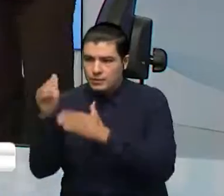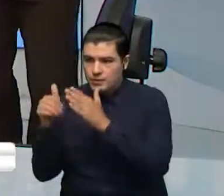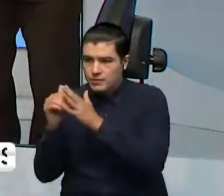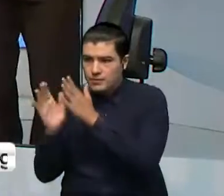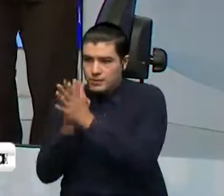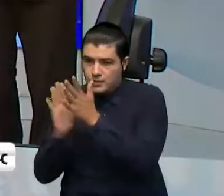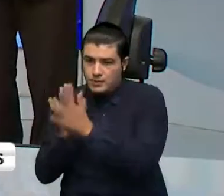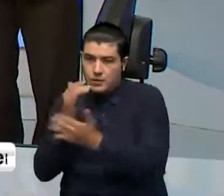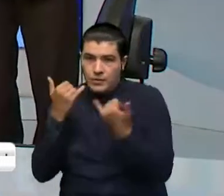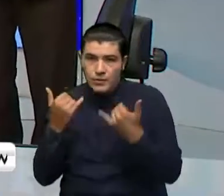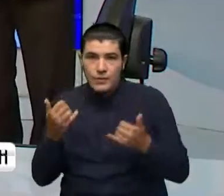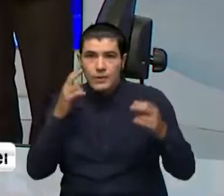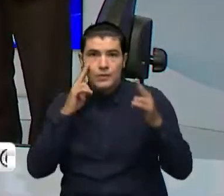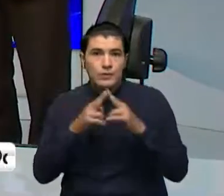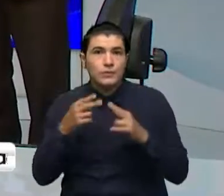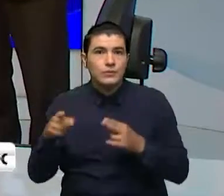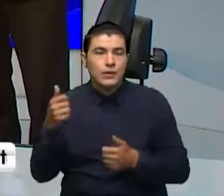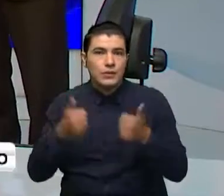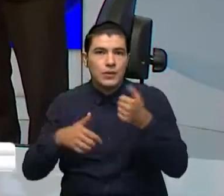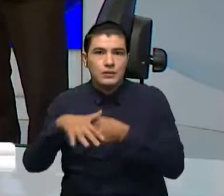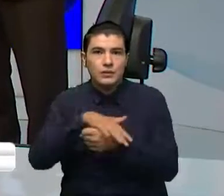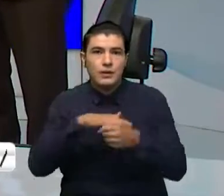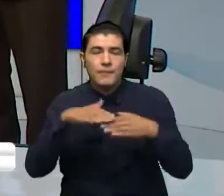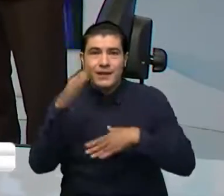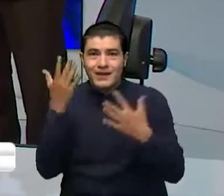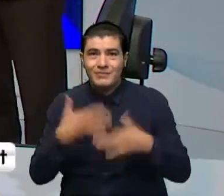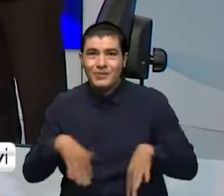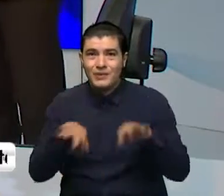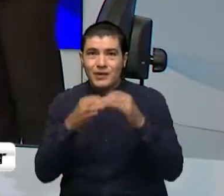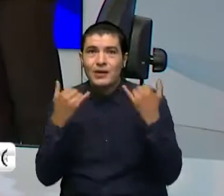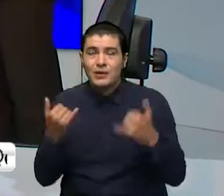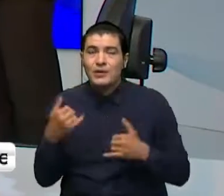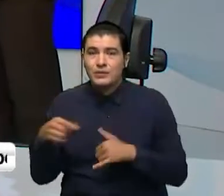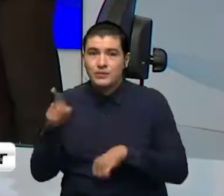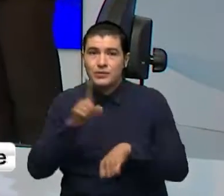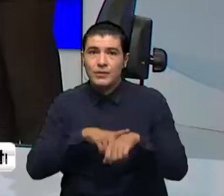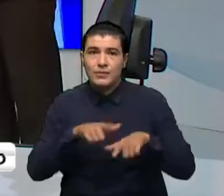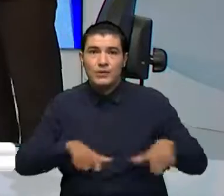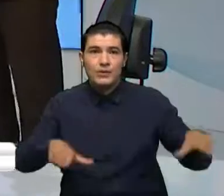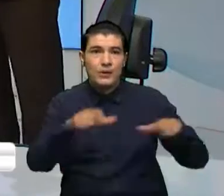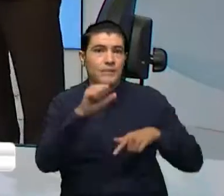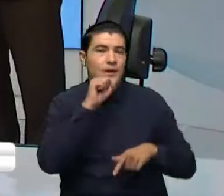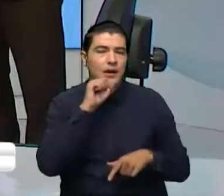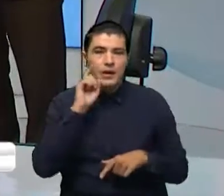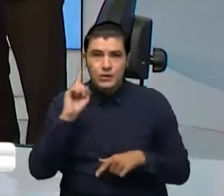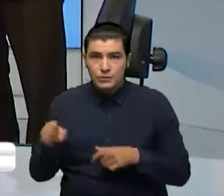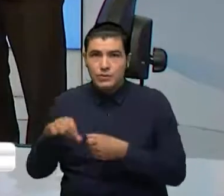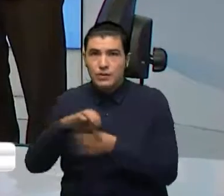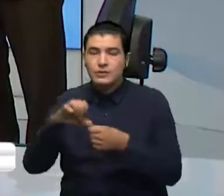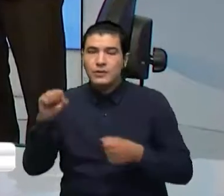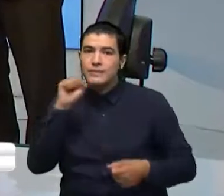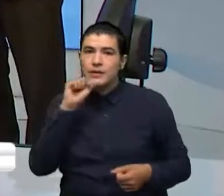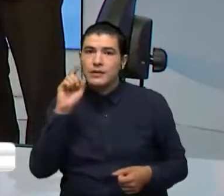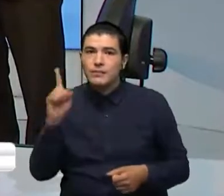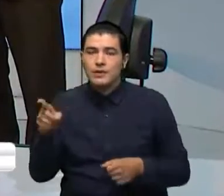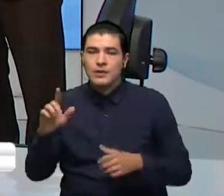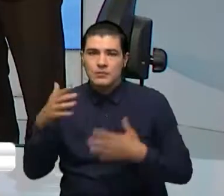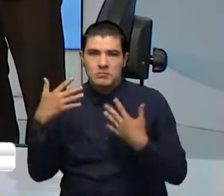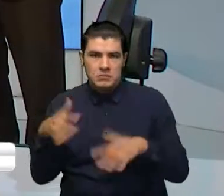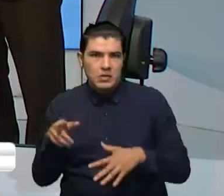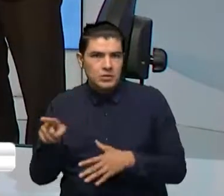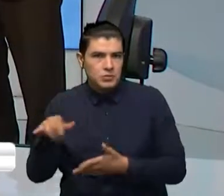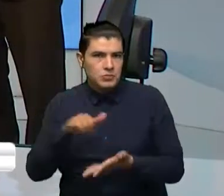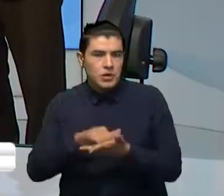Ahora a conocer cuál es el hecho más destacado que se registra hasta ahora en el puerto petrolero de Colombia, Karen. Pues en Barranca Bermeja las autoridades, Johnny,